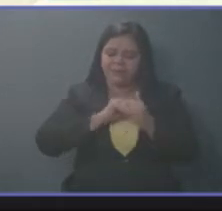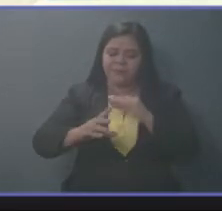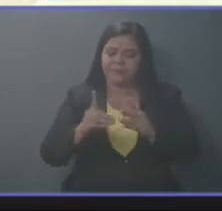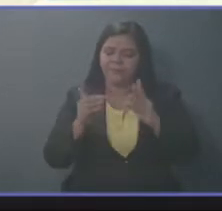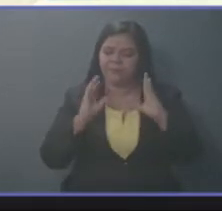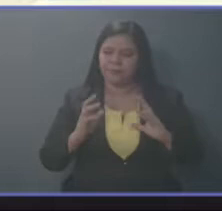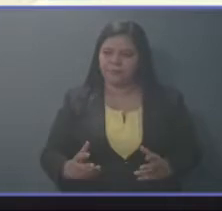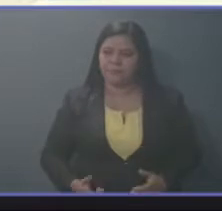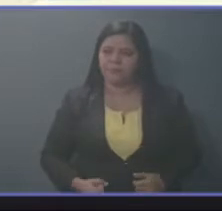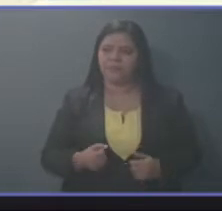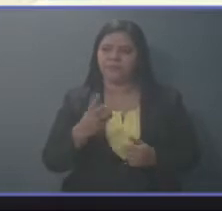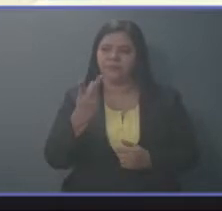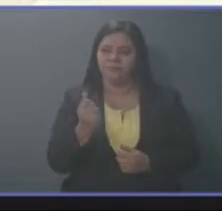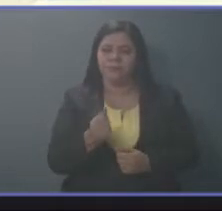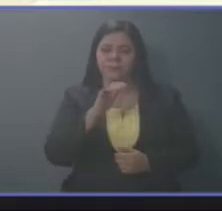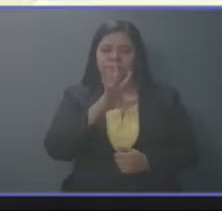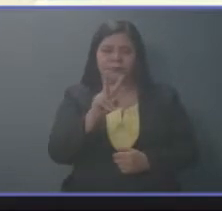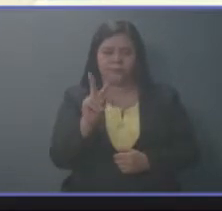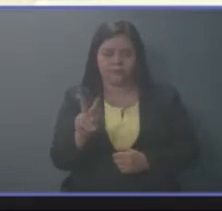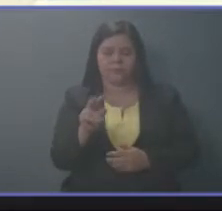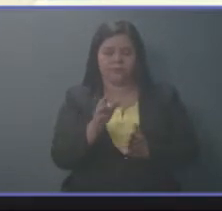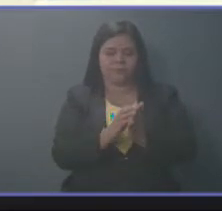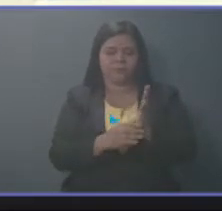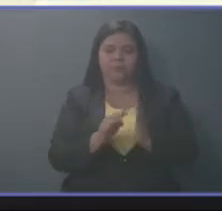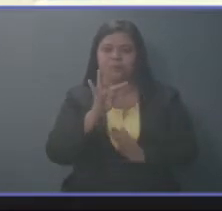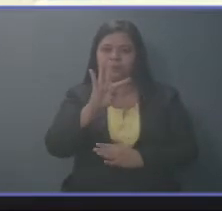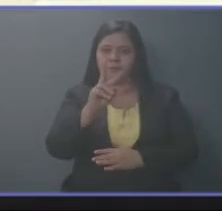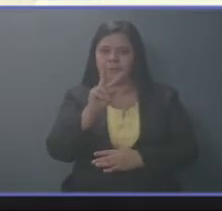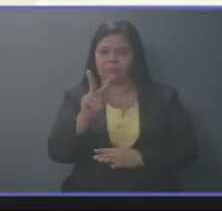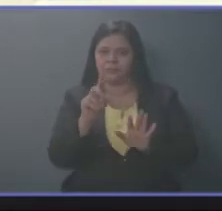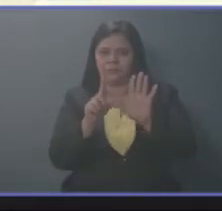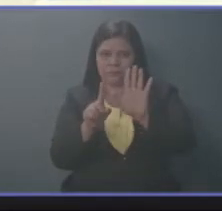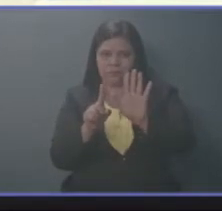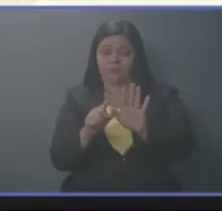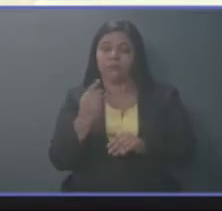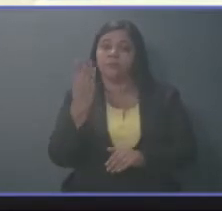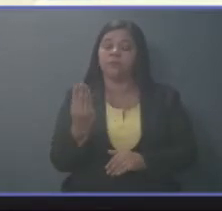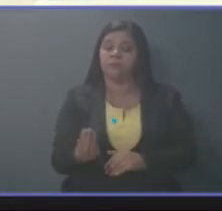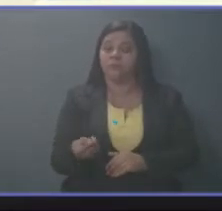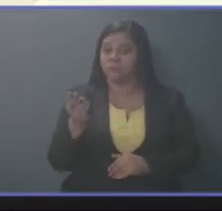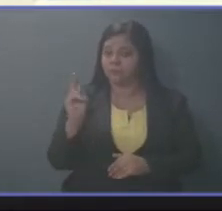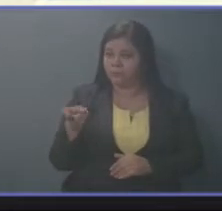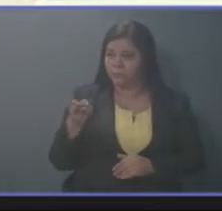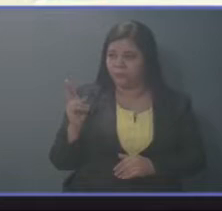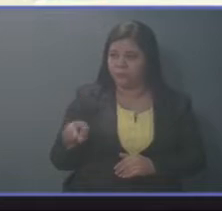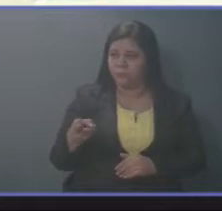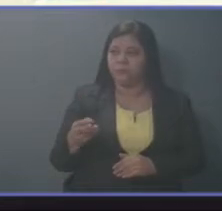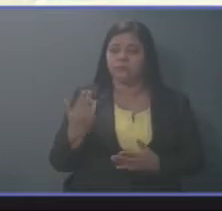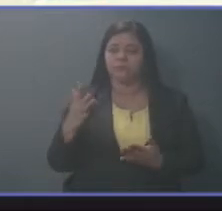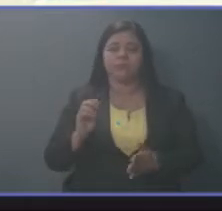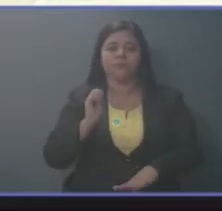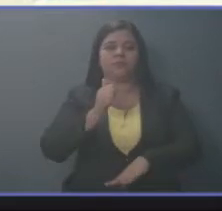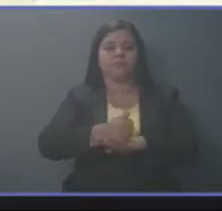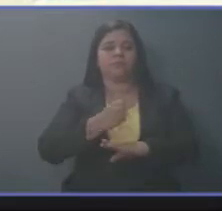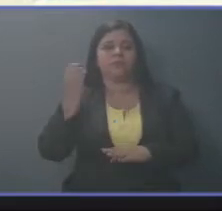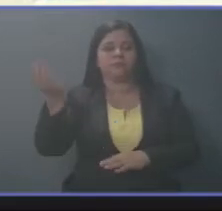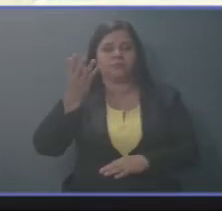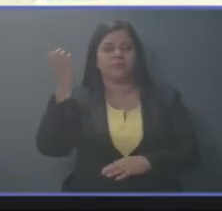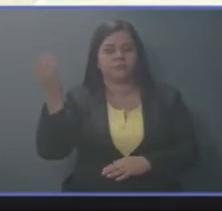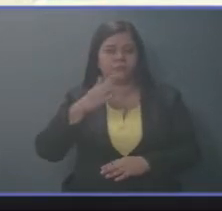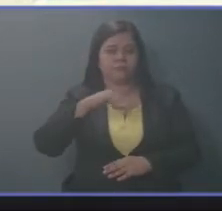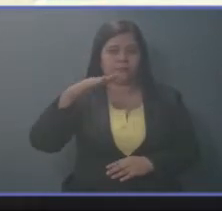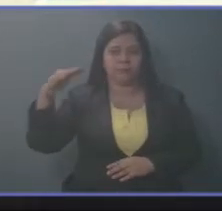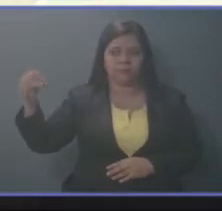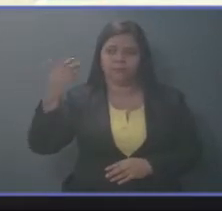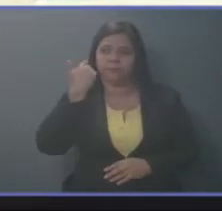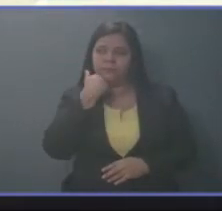publicado en el Diario Oficial número 52, tomo número 426 de la misma fecha que contiene estado de emergencia nacional de la pandemia